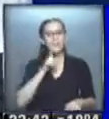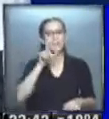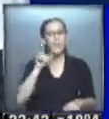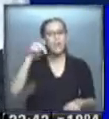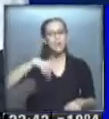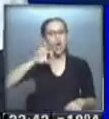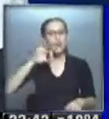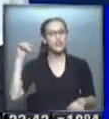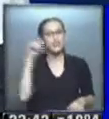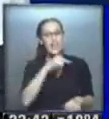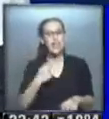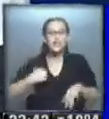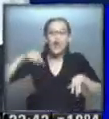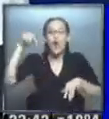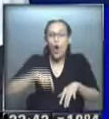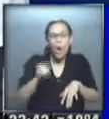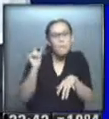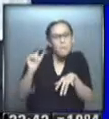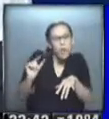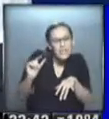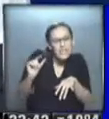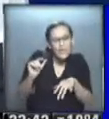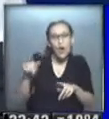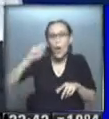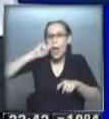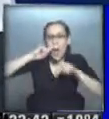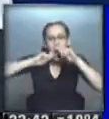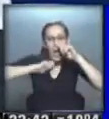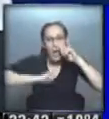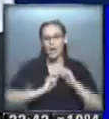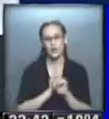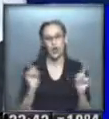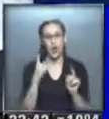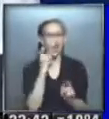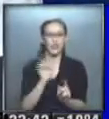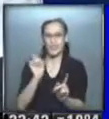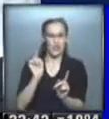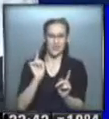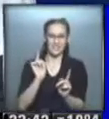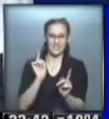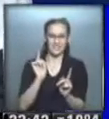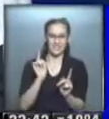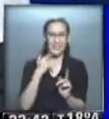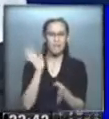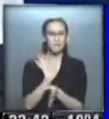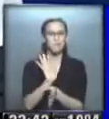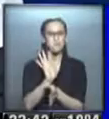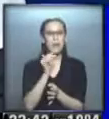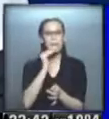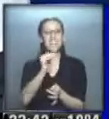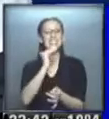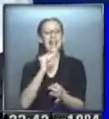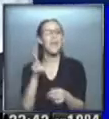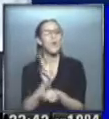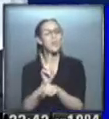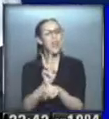por ahí. Y bueno, yo hoy modestamente no me afeité el bigote, no se debe notar mucho, pero... Sí, no. A menos no que me gusta mucho. La